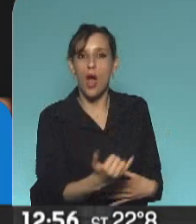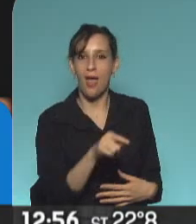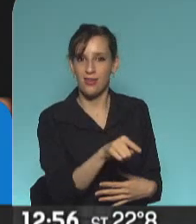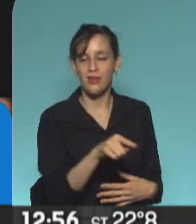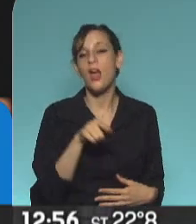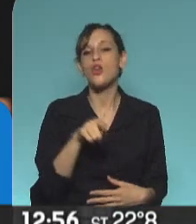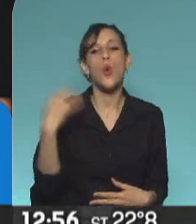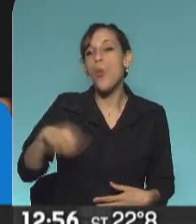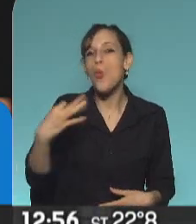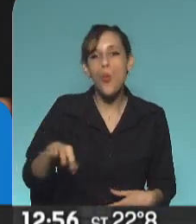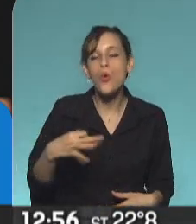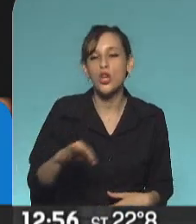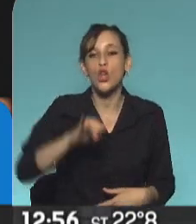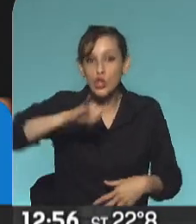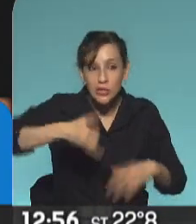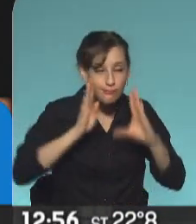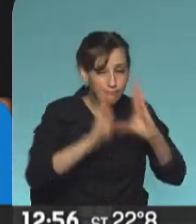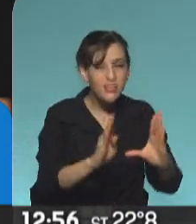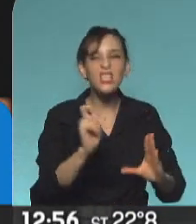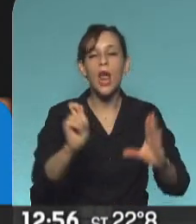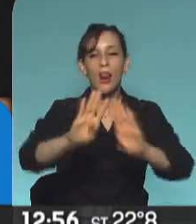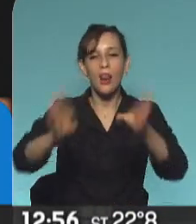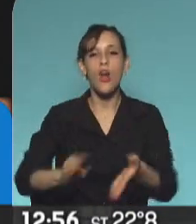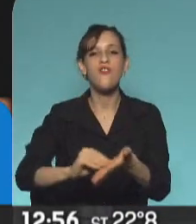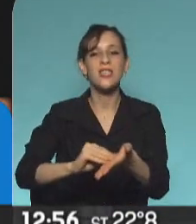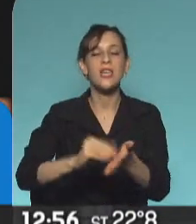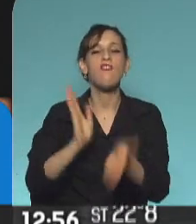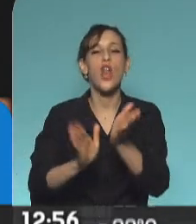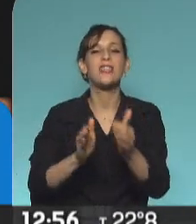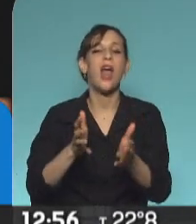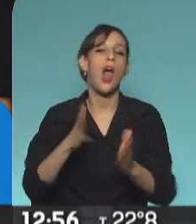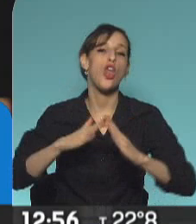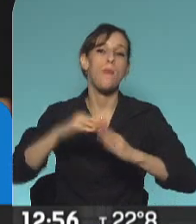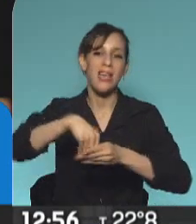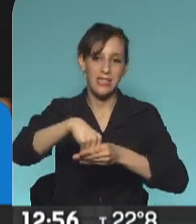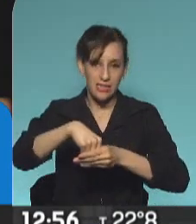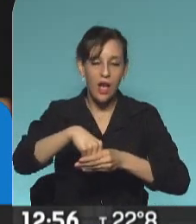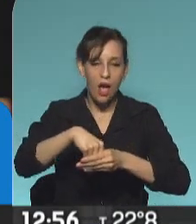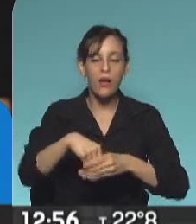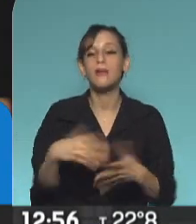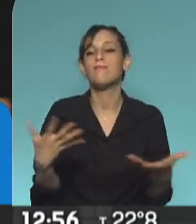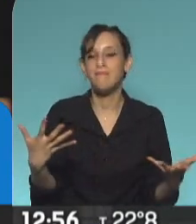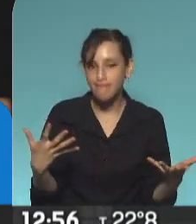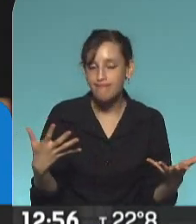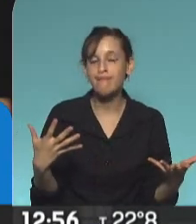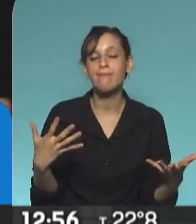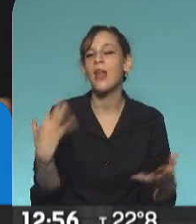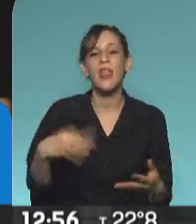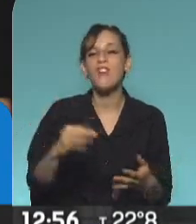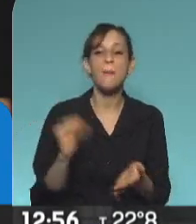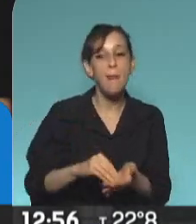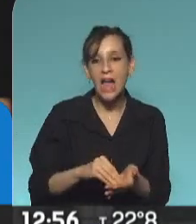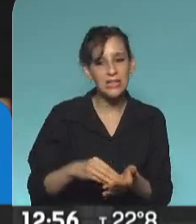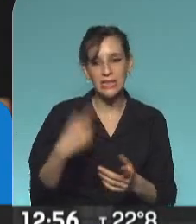lo hace es la ovd que es la oficina de violencia doméstica de la corte que hace una evaluación de riesgo pero tiene que haber más evaluación de riesgo saber que esa persona